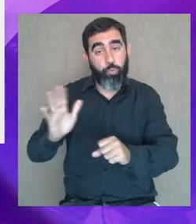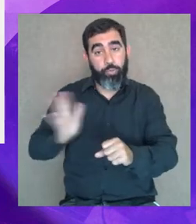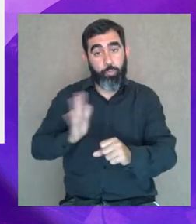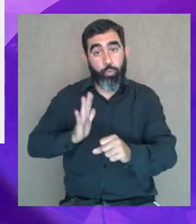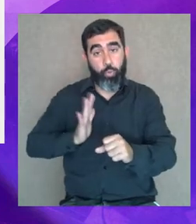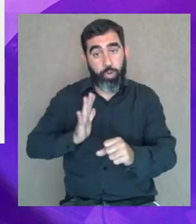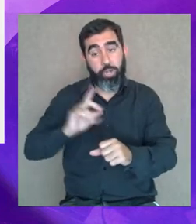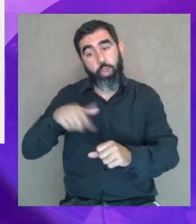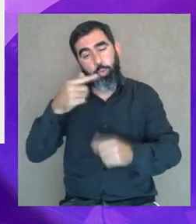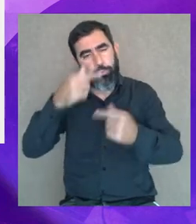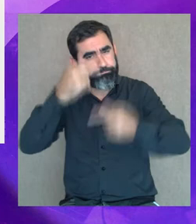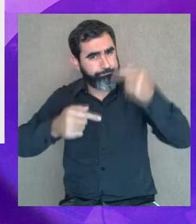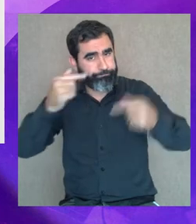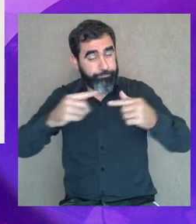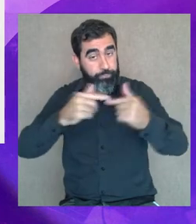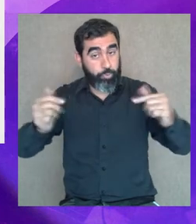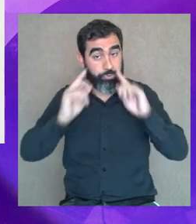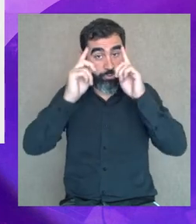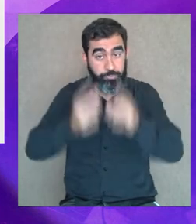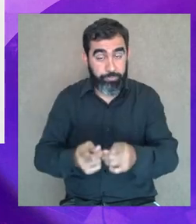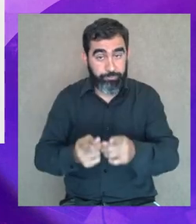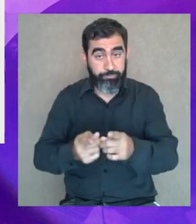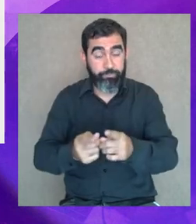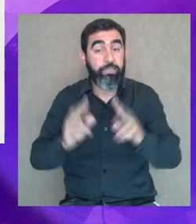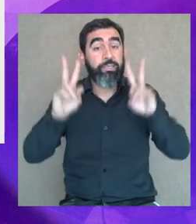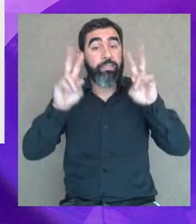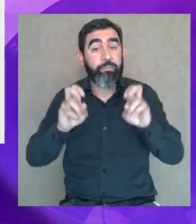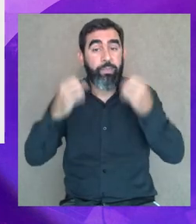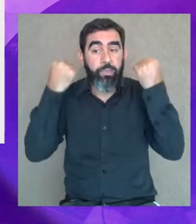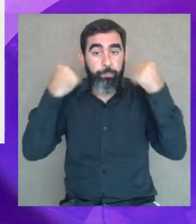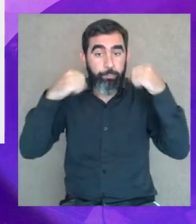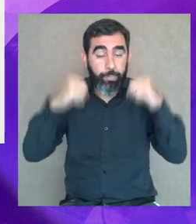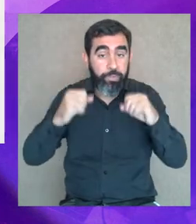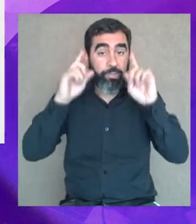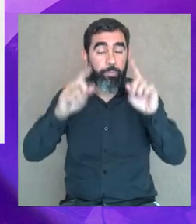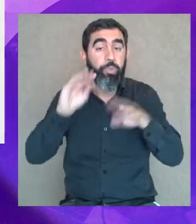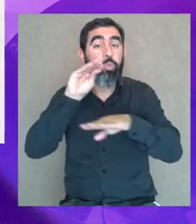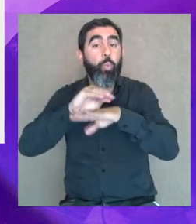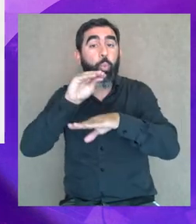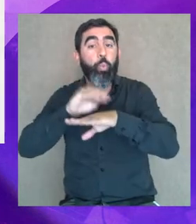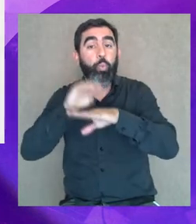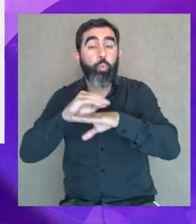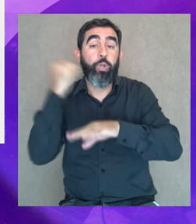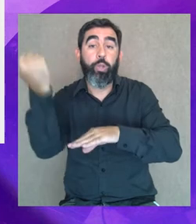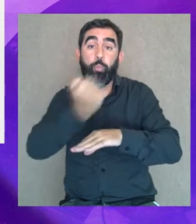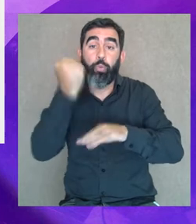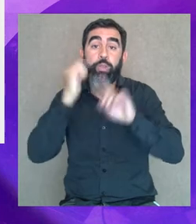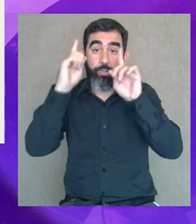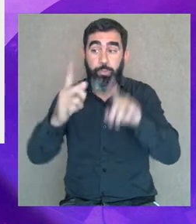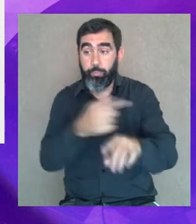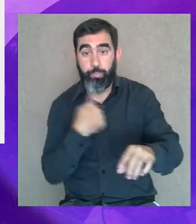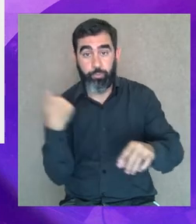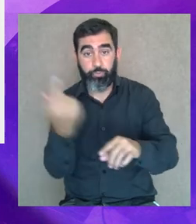de mujeres y de otras diversidades en el campo de todas las prácticas y en el campo de la cultura que es lo que nos toca a todos